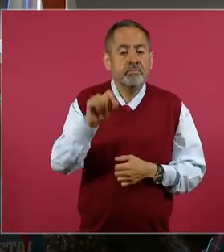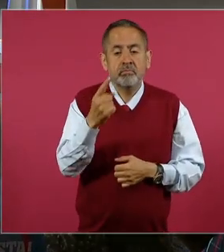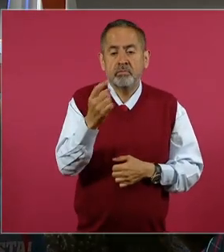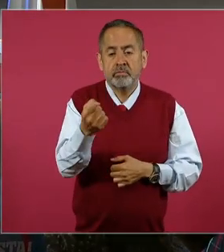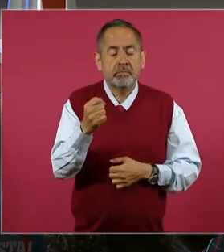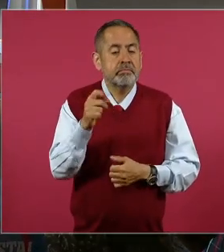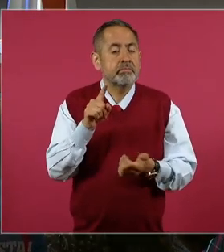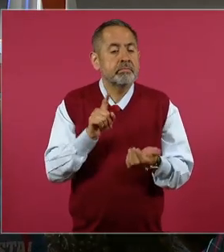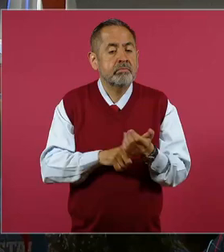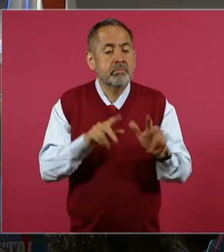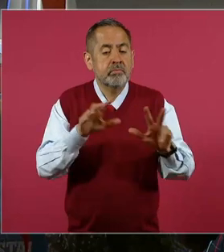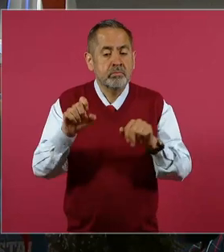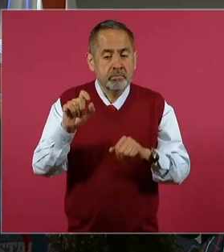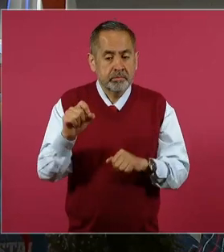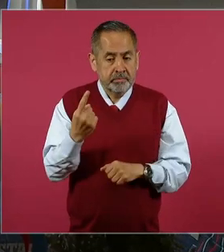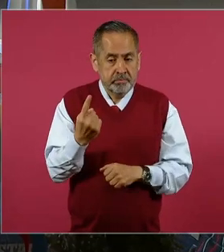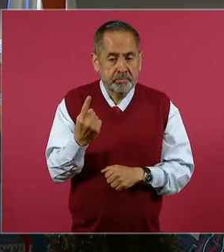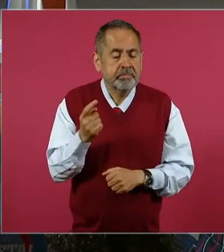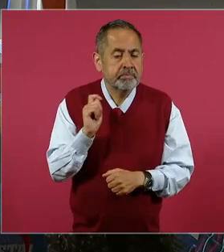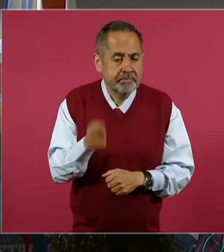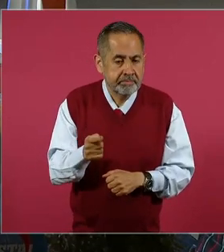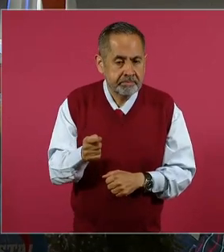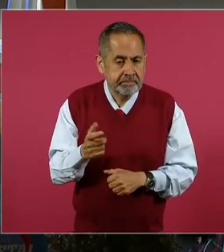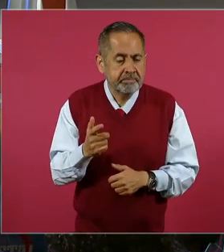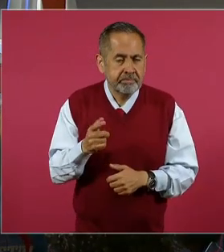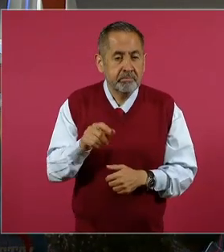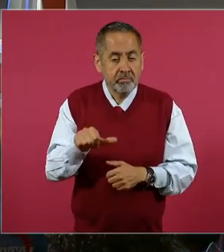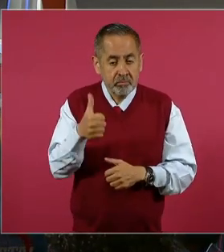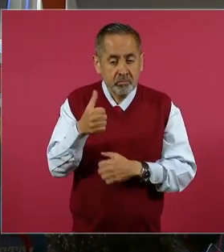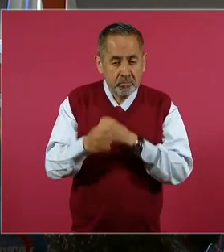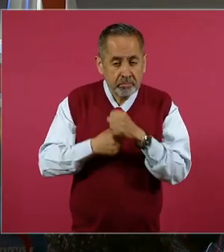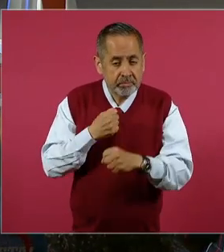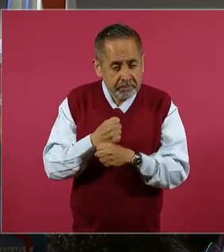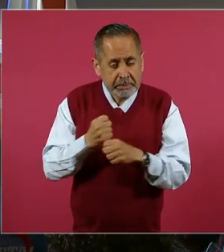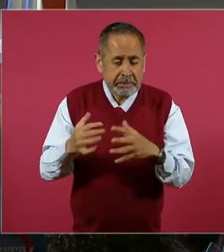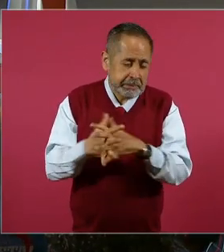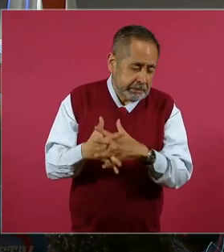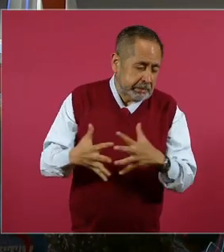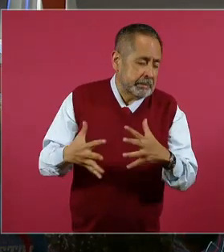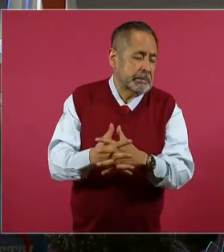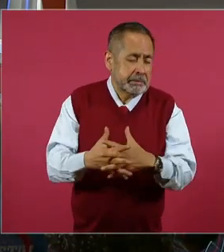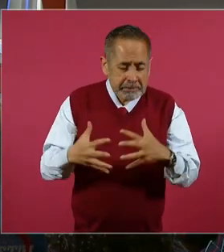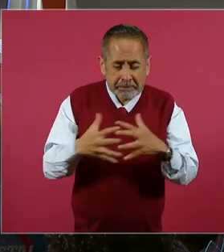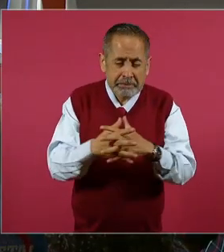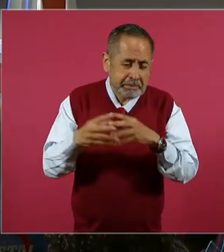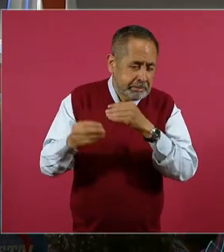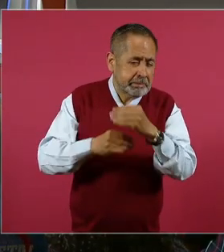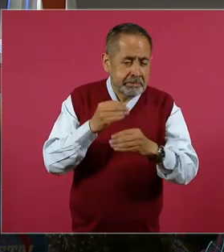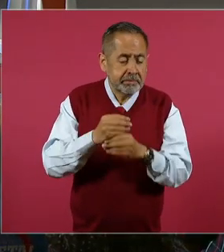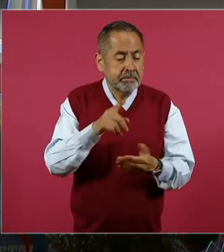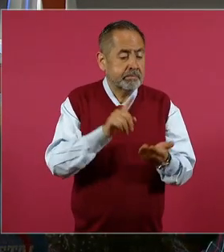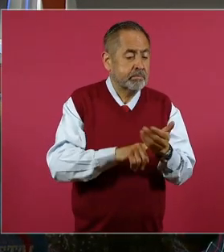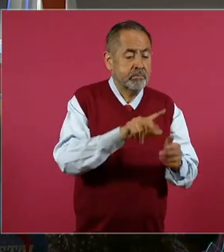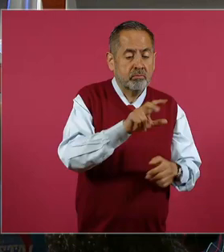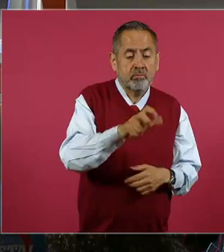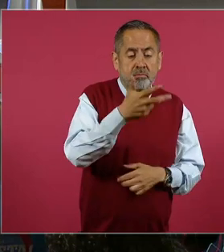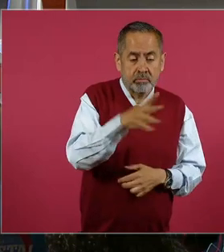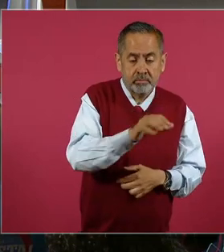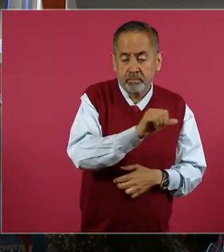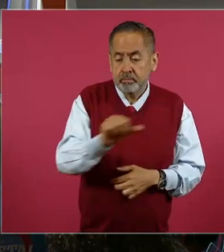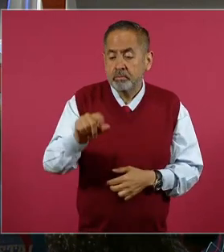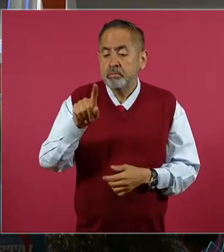septiembre de 1821, después de 11 años de guerra, de 1810